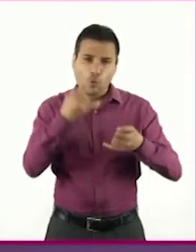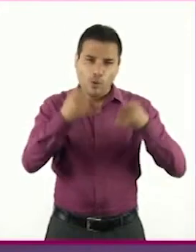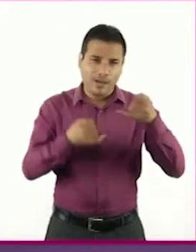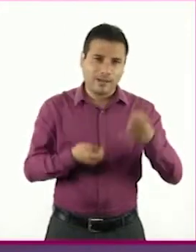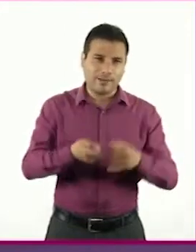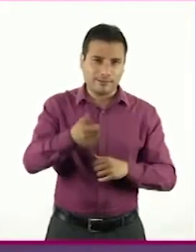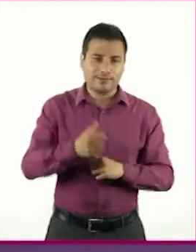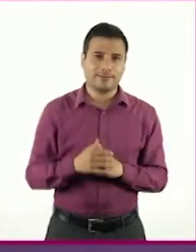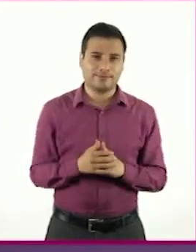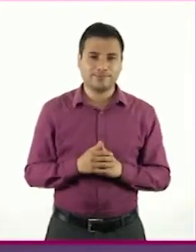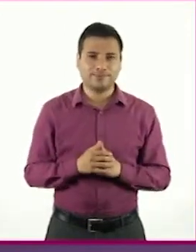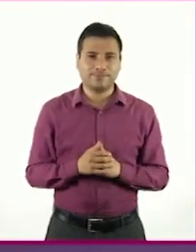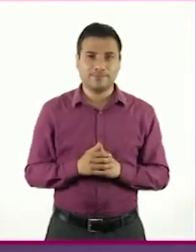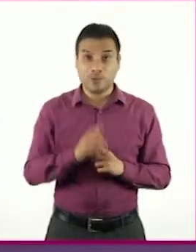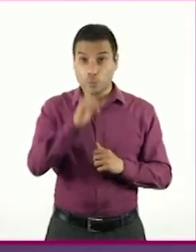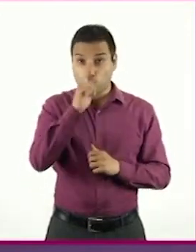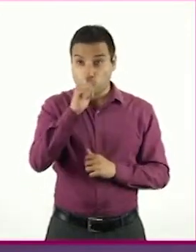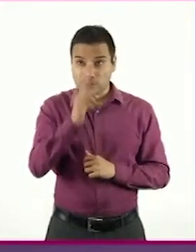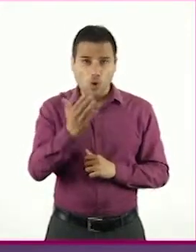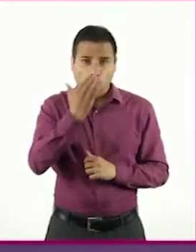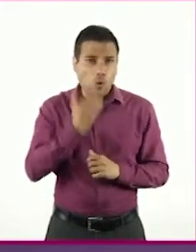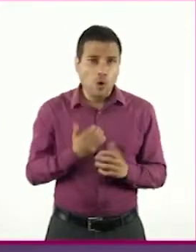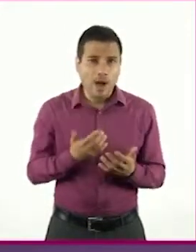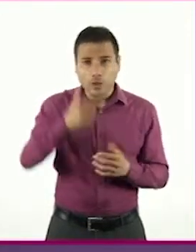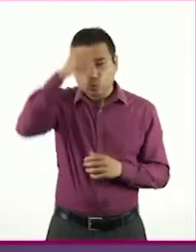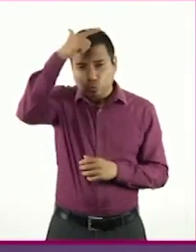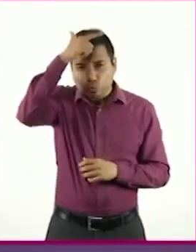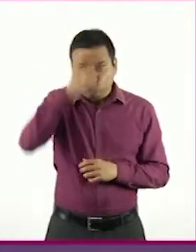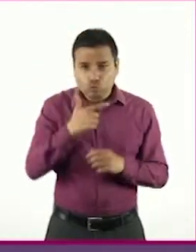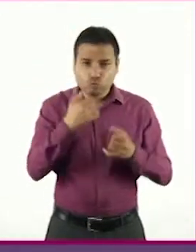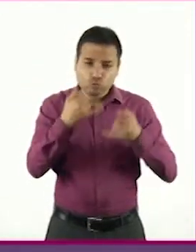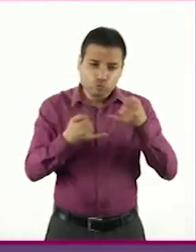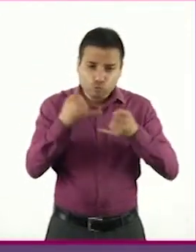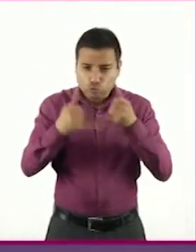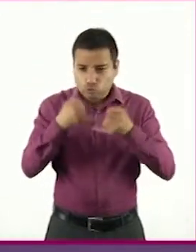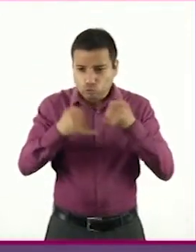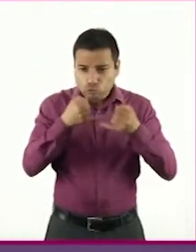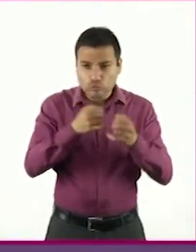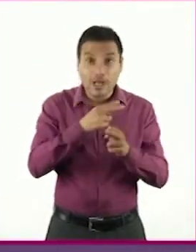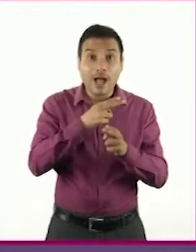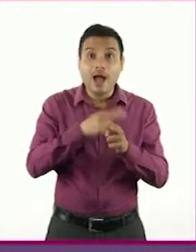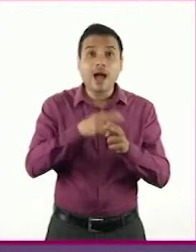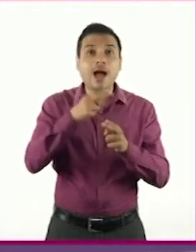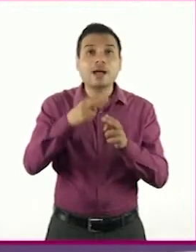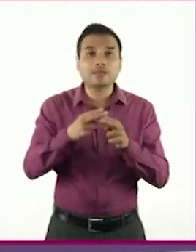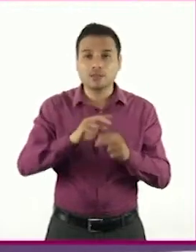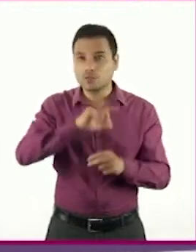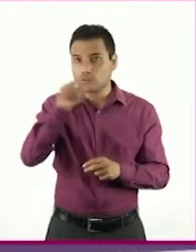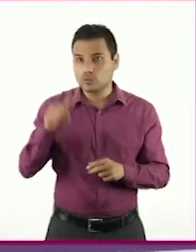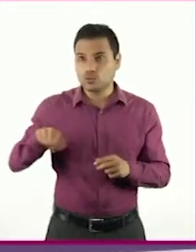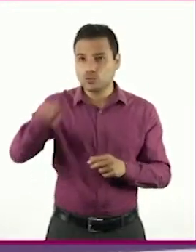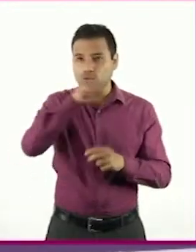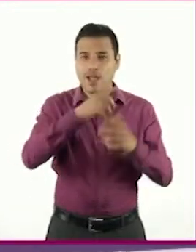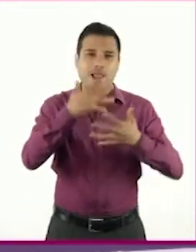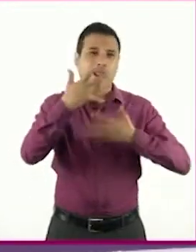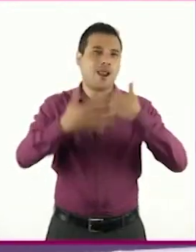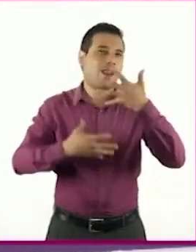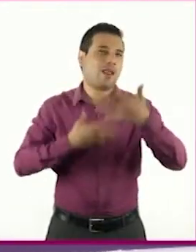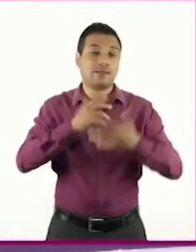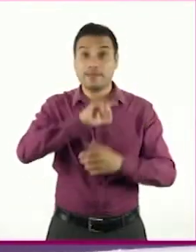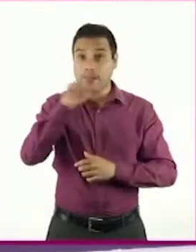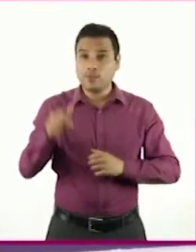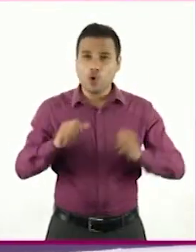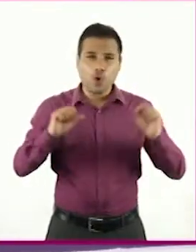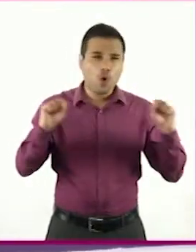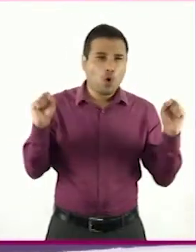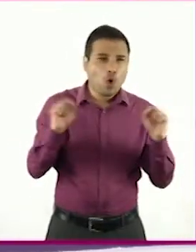canicas. Sin luces hasta la noche jugamos canicas hasta que crecemos para hacer borlote y correr las calles